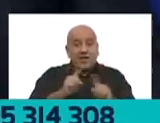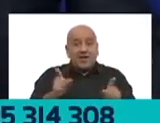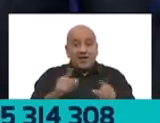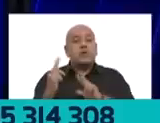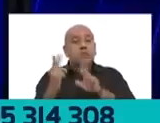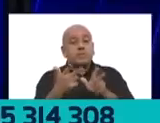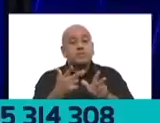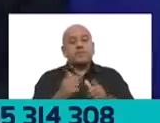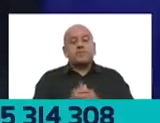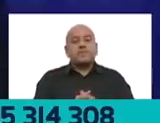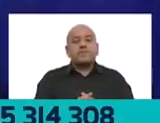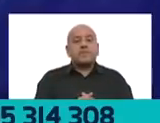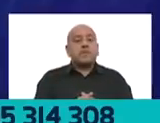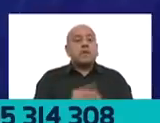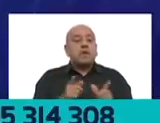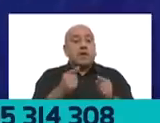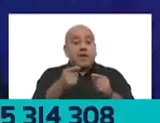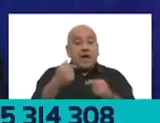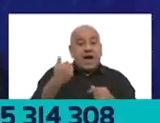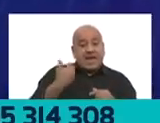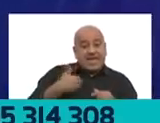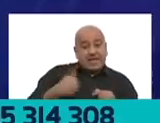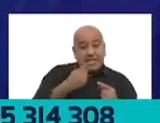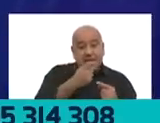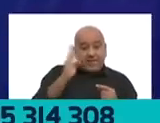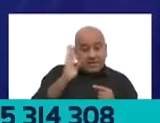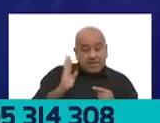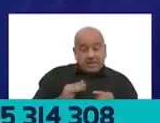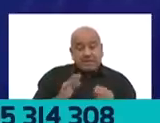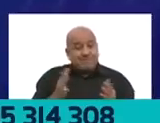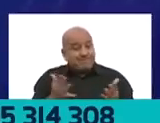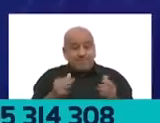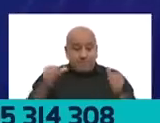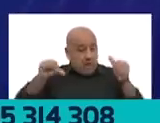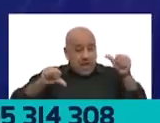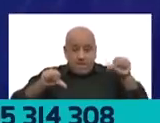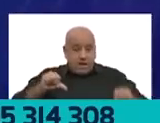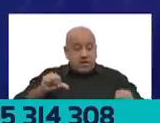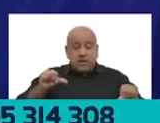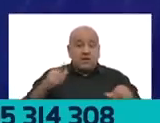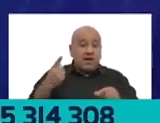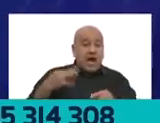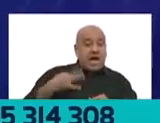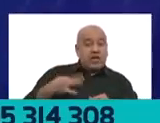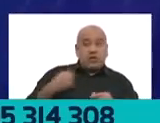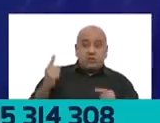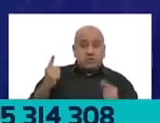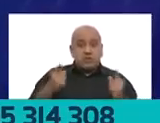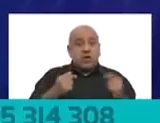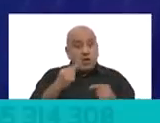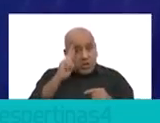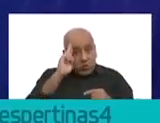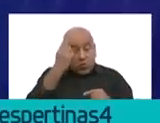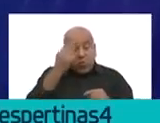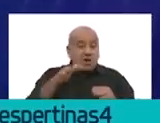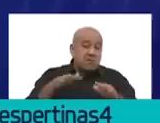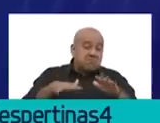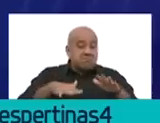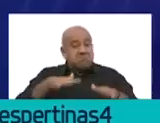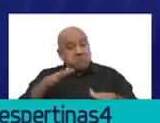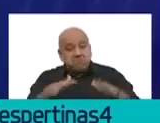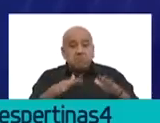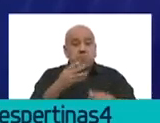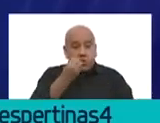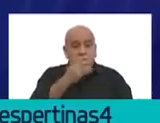pasó que justamente no entendí por qué pero eso es como una cosa mía o no lo vi yo no vi un cambio